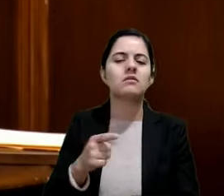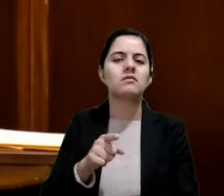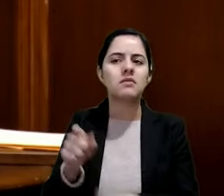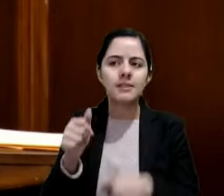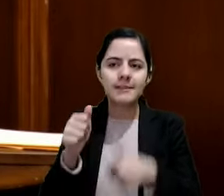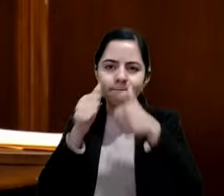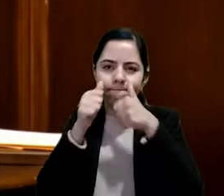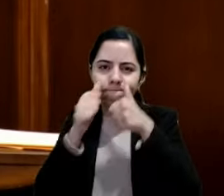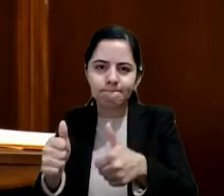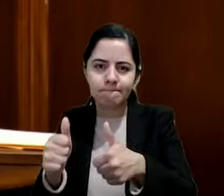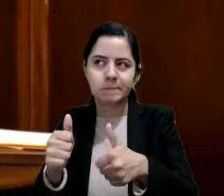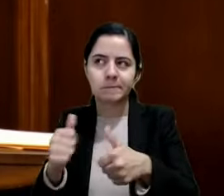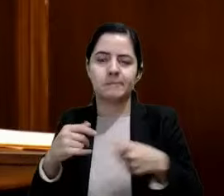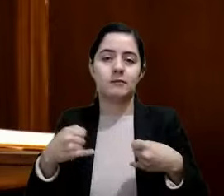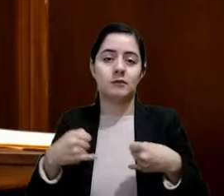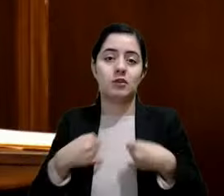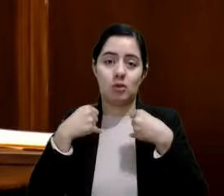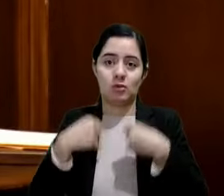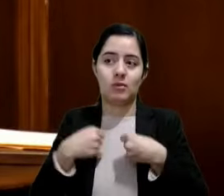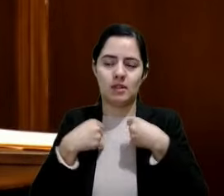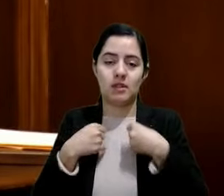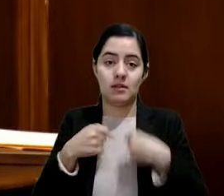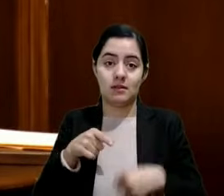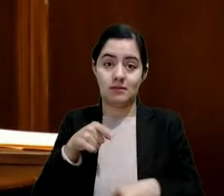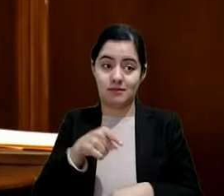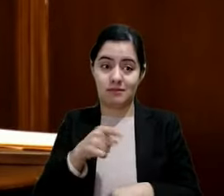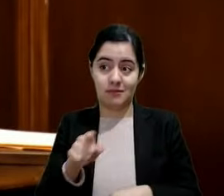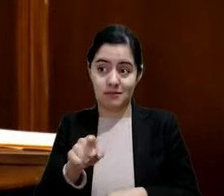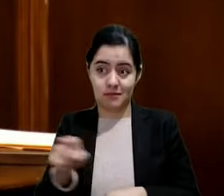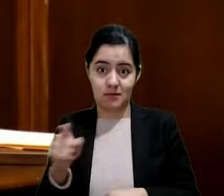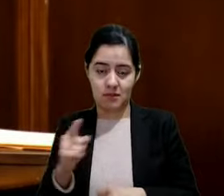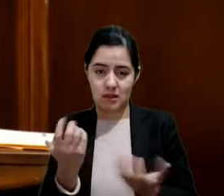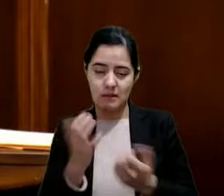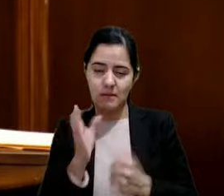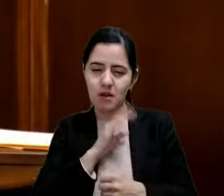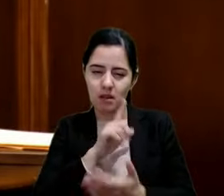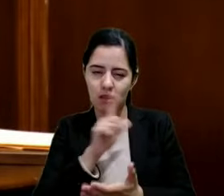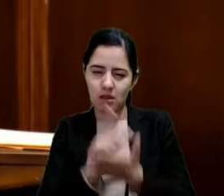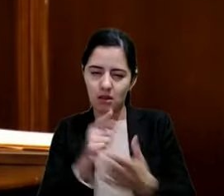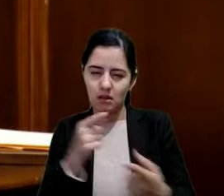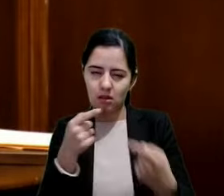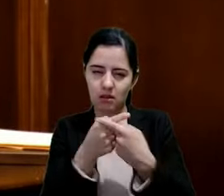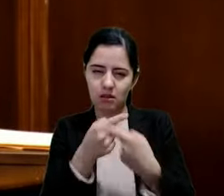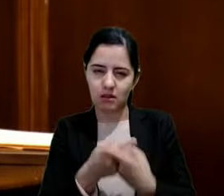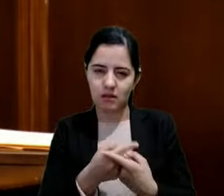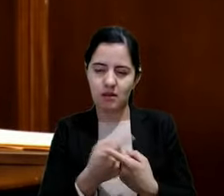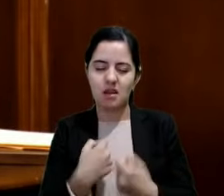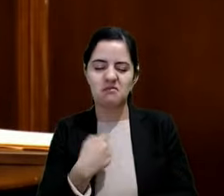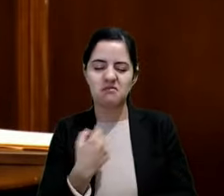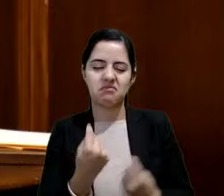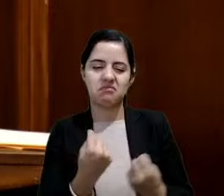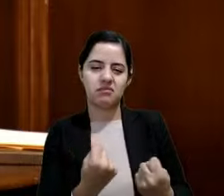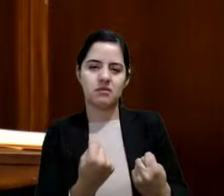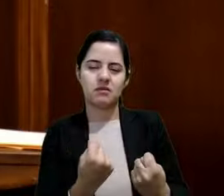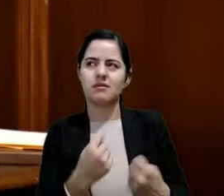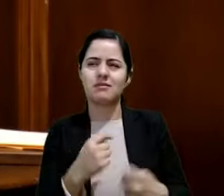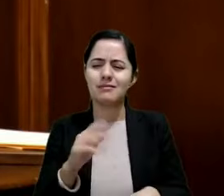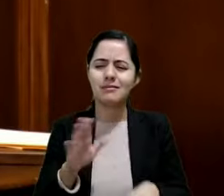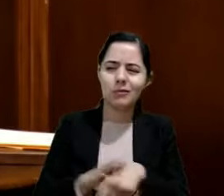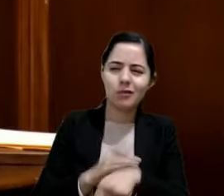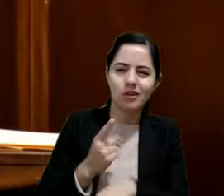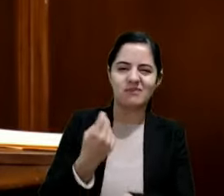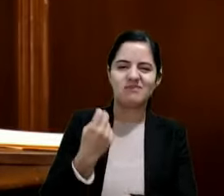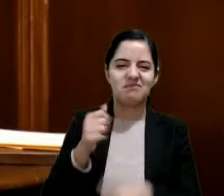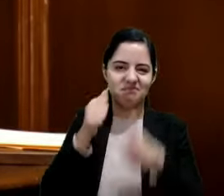los jóvenes de la delincuencia. Dicha premisa se complementa con los múltiples programas sociales que nuestro